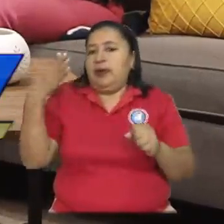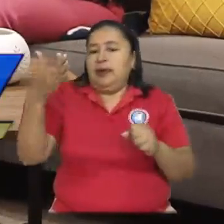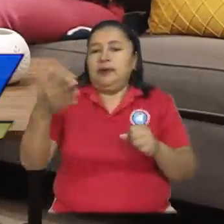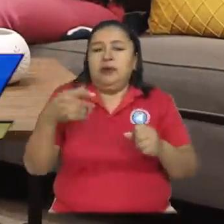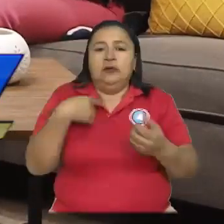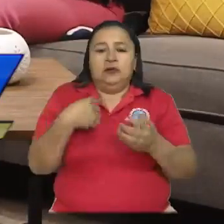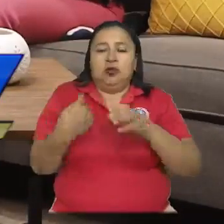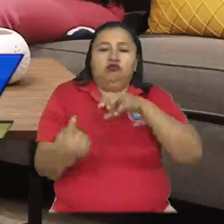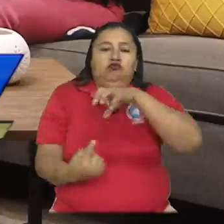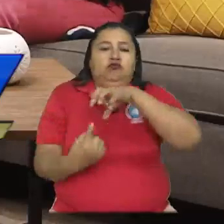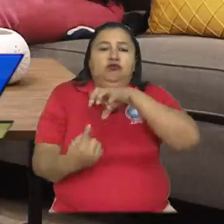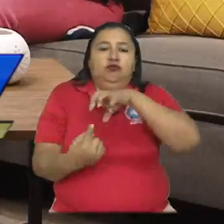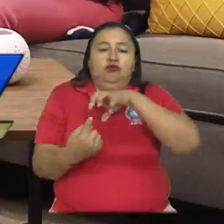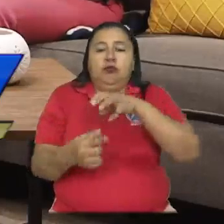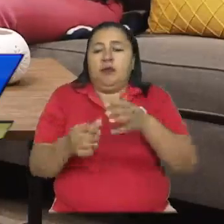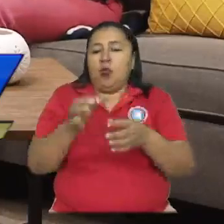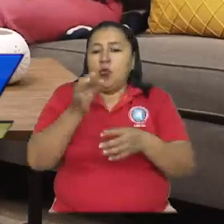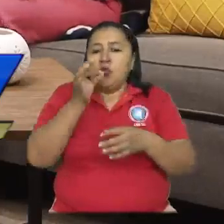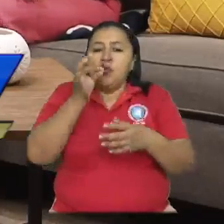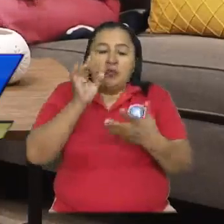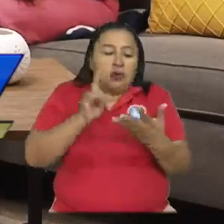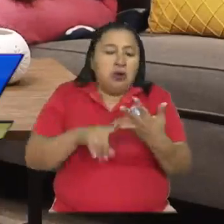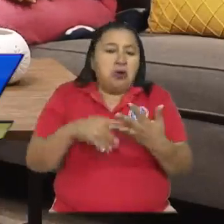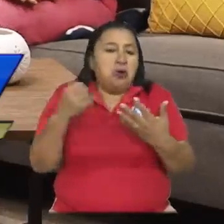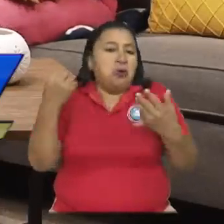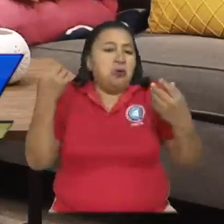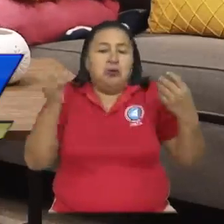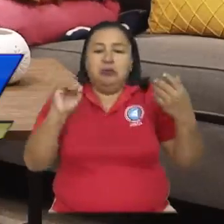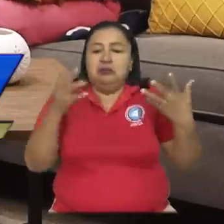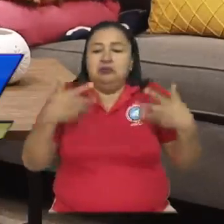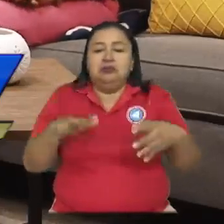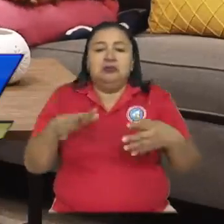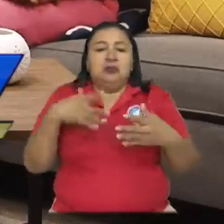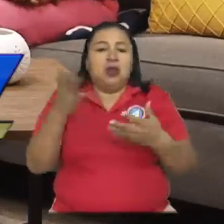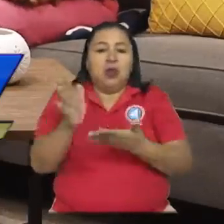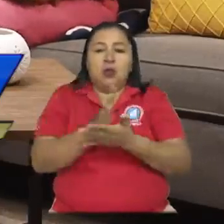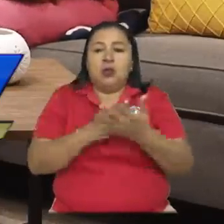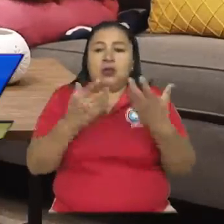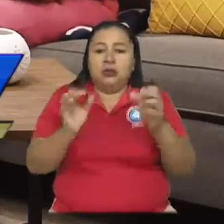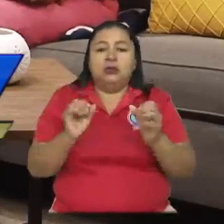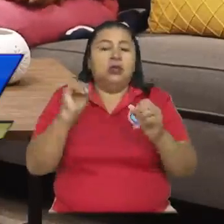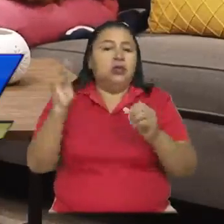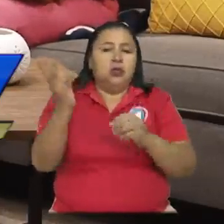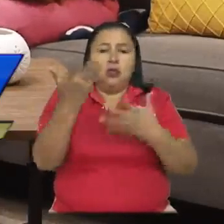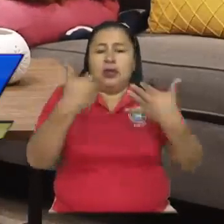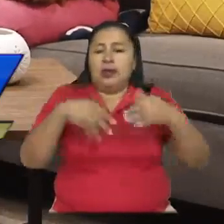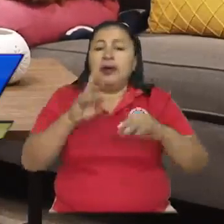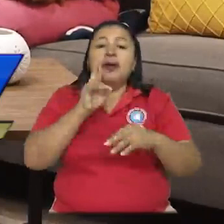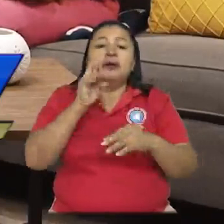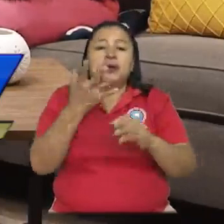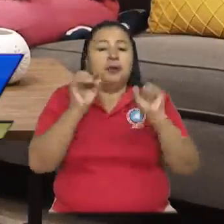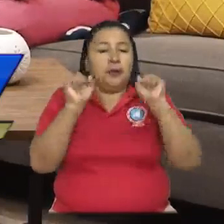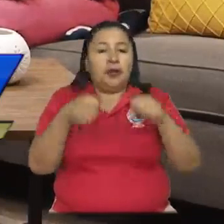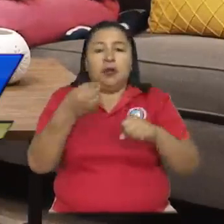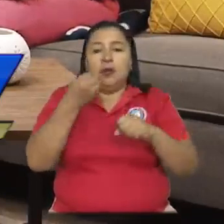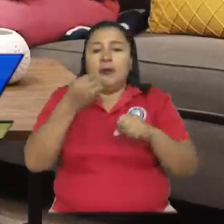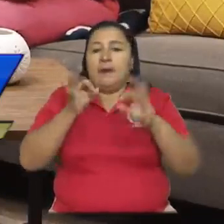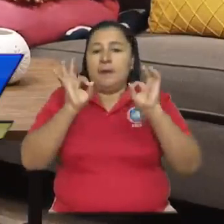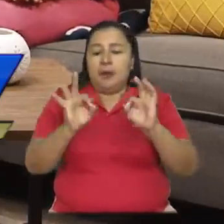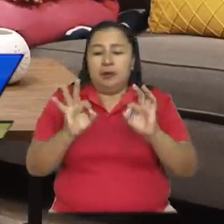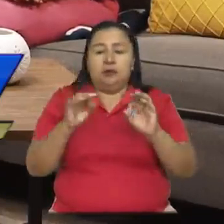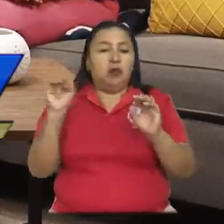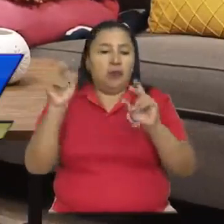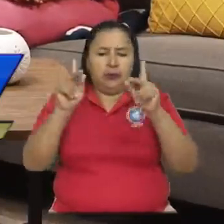un batido o de cualquier bebida que es preparado por los restaurantes o los